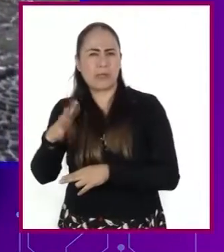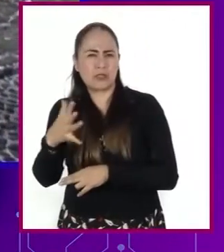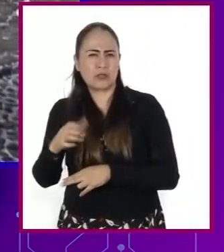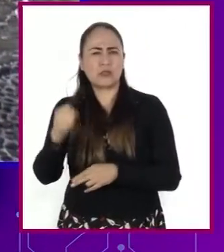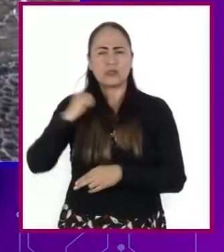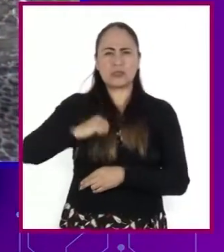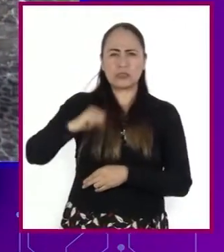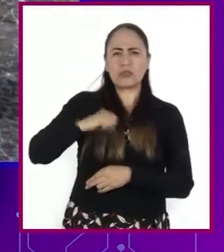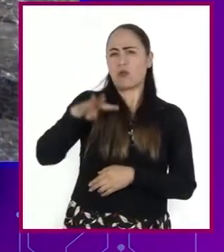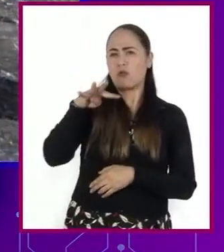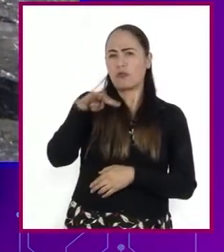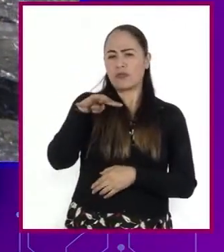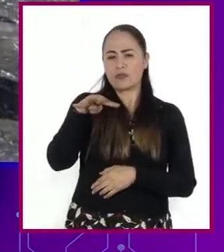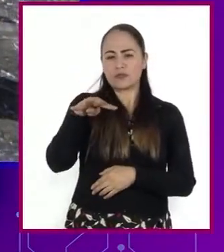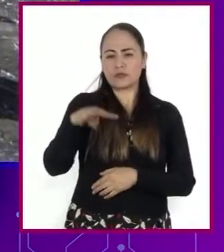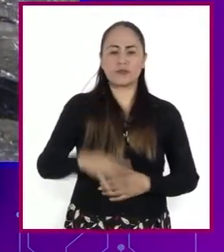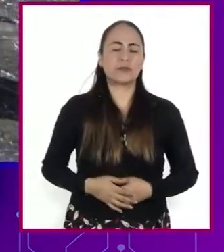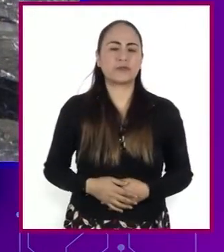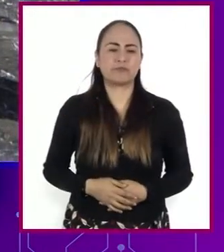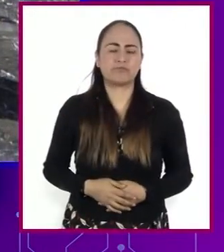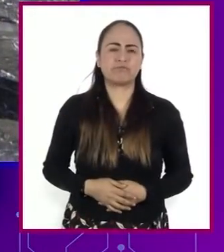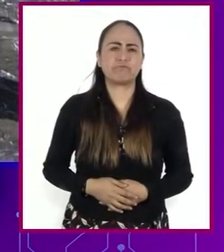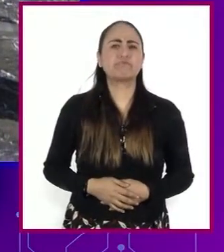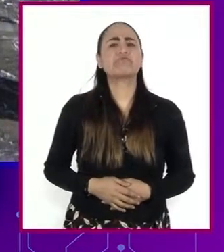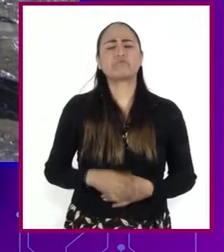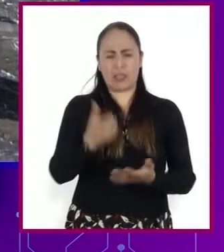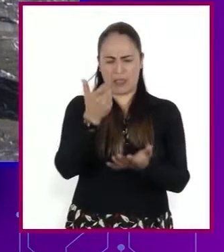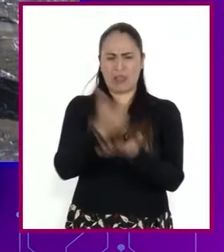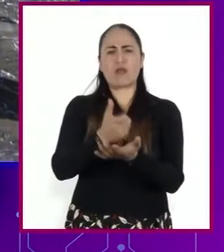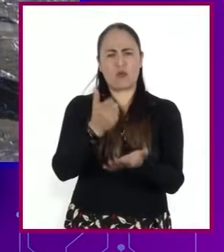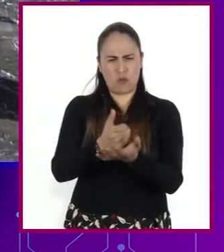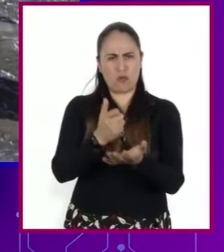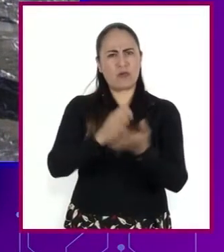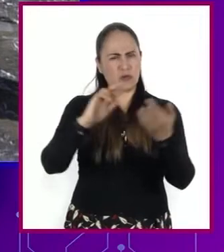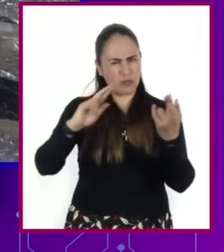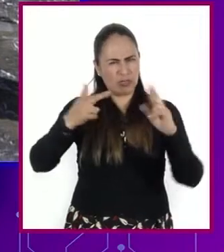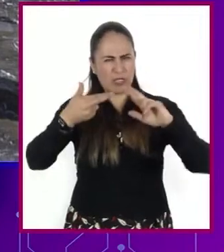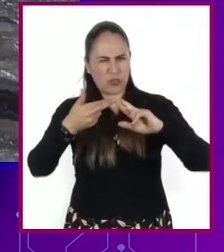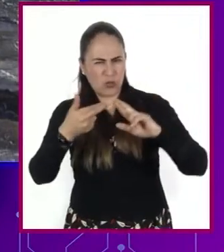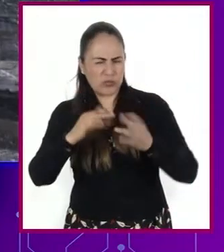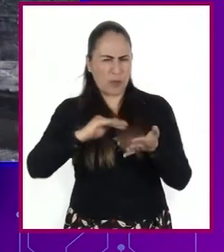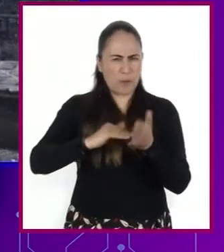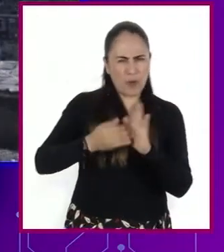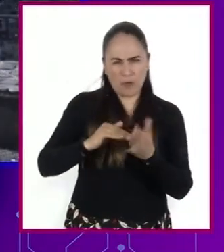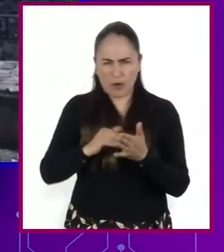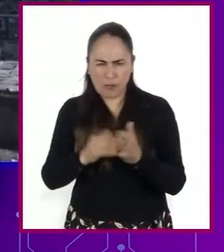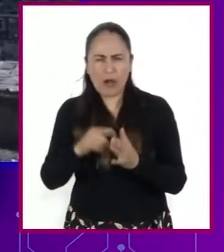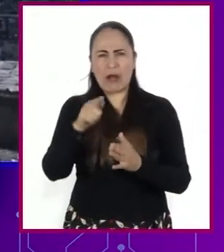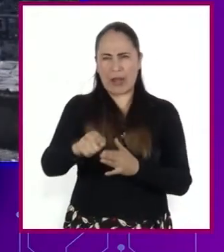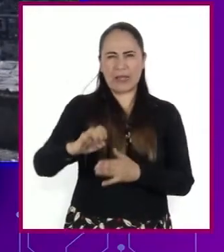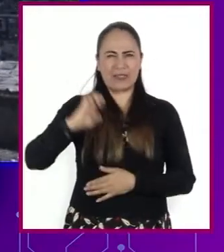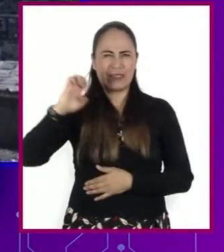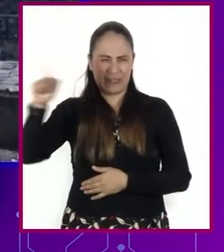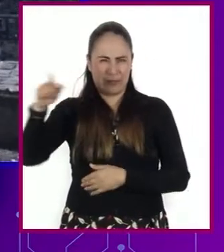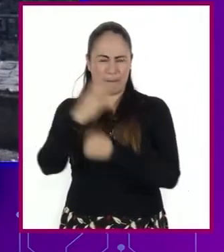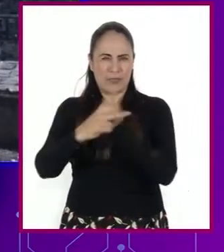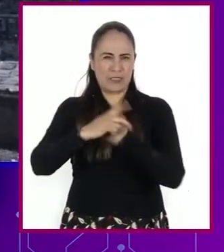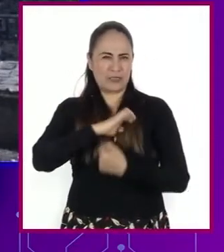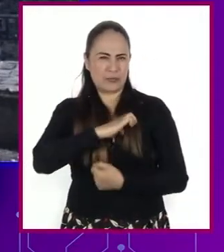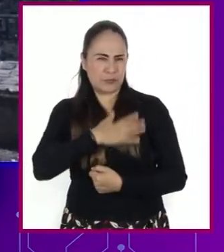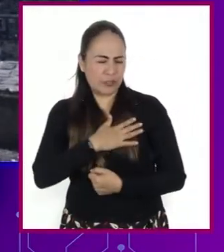duró ese proceso? Acompáñame a verlo. La conquista y la colonización fue un largo